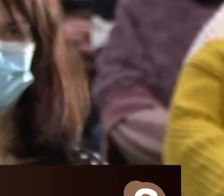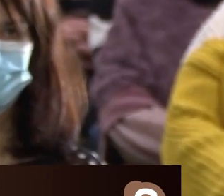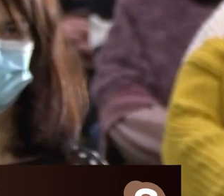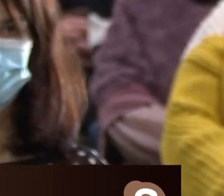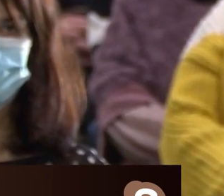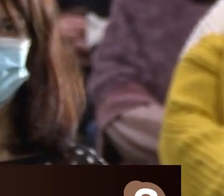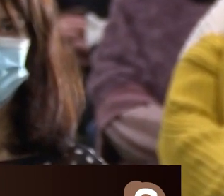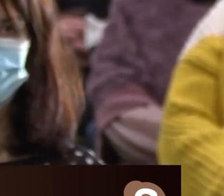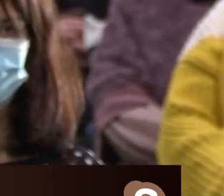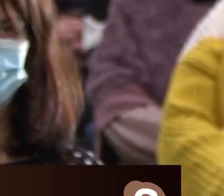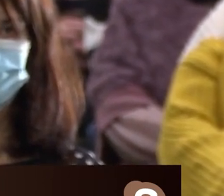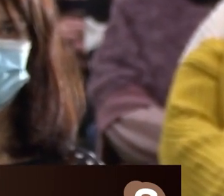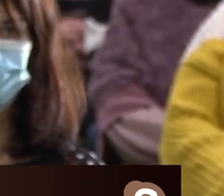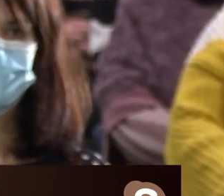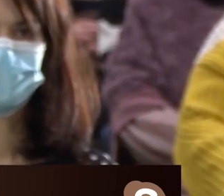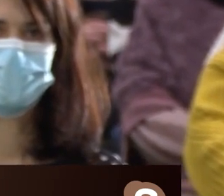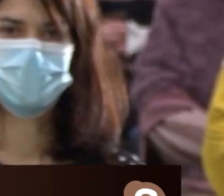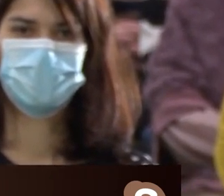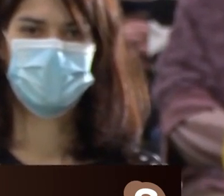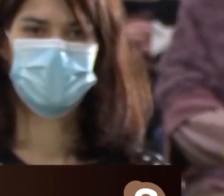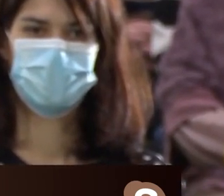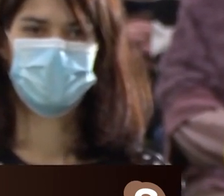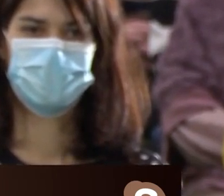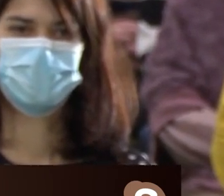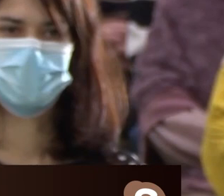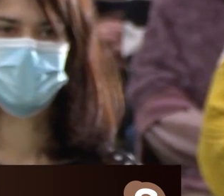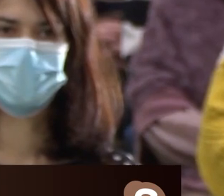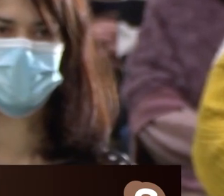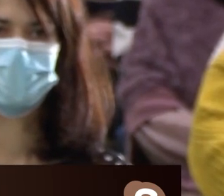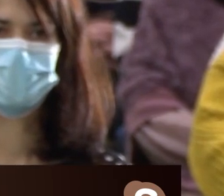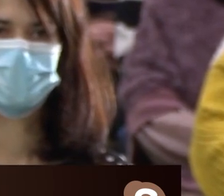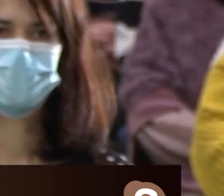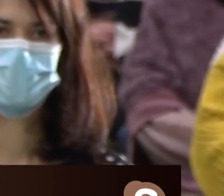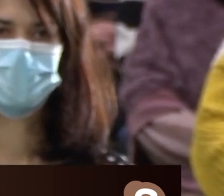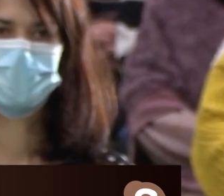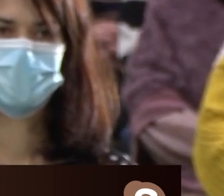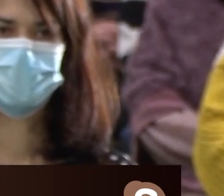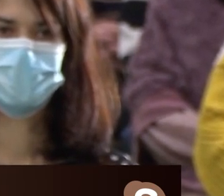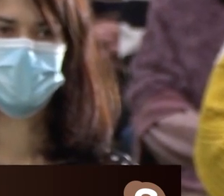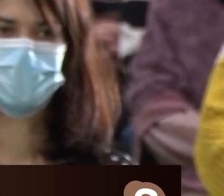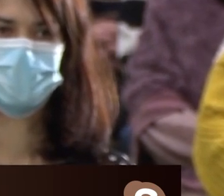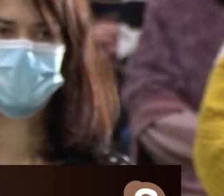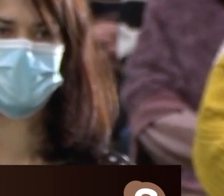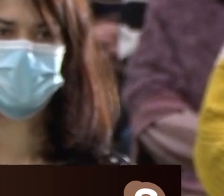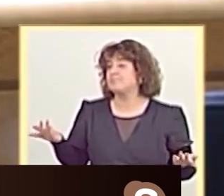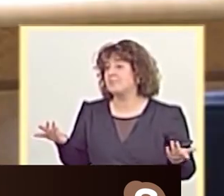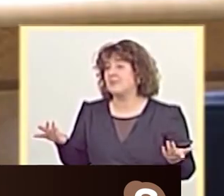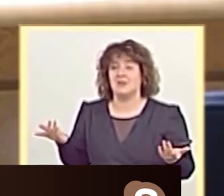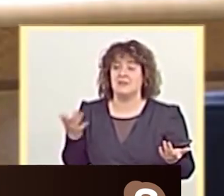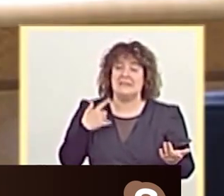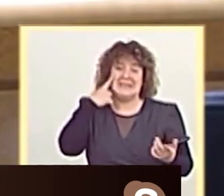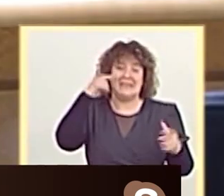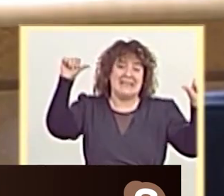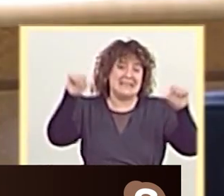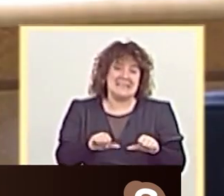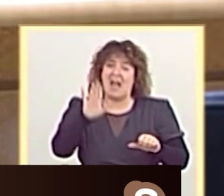tener en cuenta la ley de hoy, porque la de mañana, si es peor, se tiene que tener en cuenta la de hoy. Como tú bien dices, es el derecho a aquellas